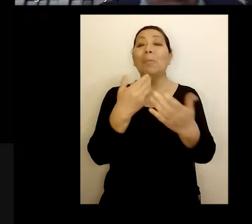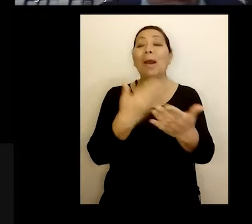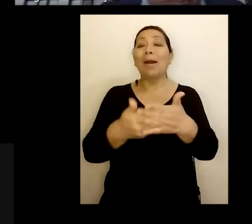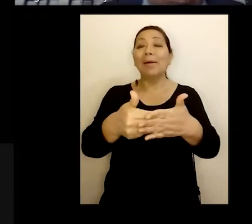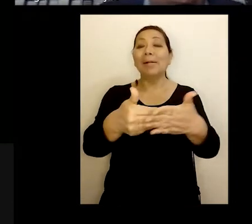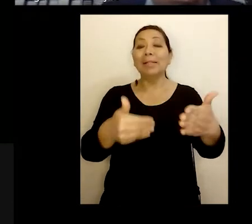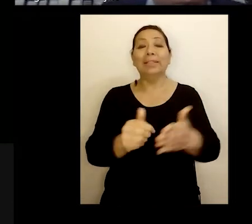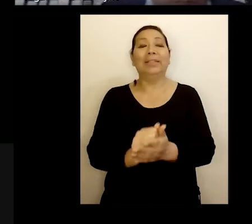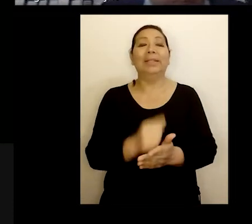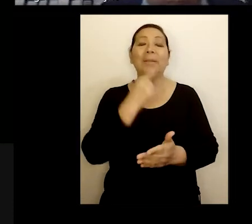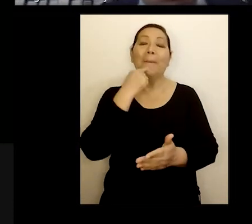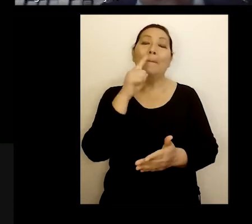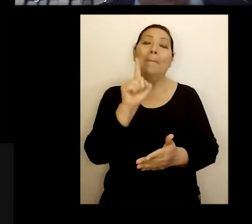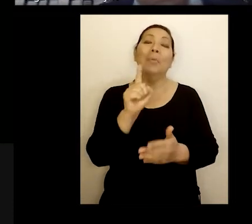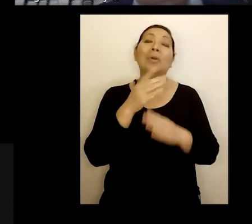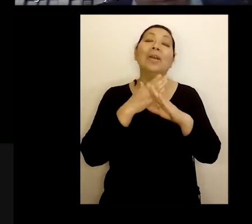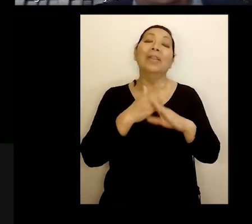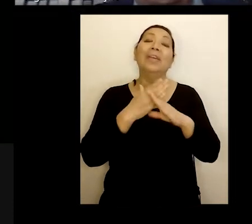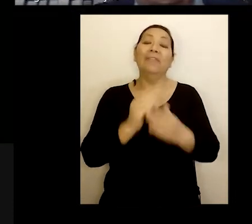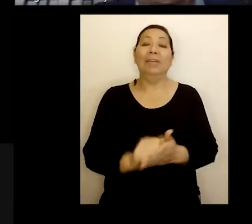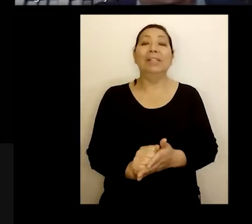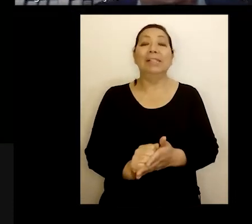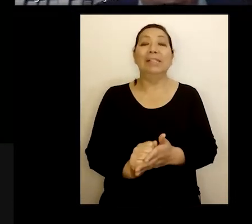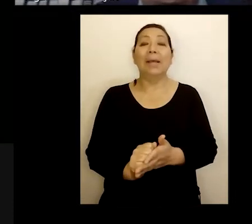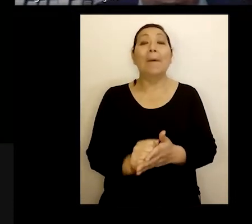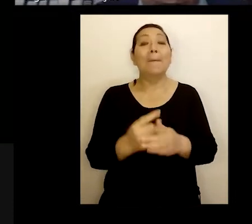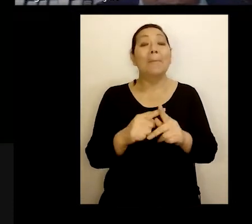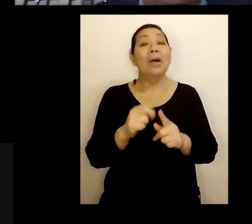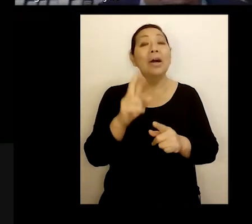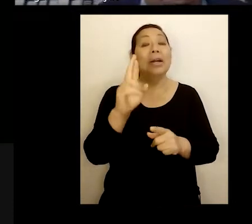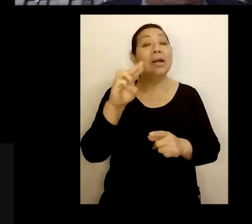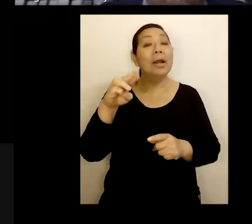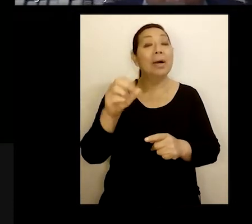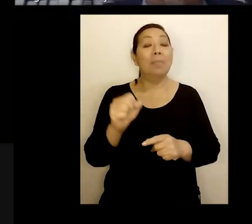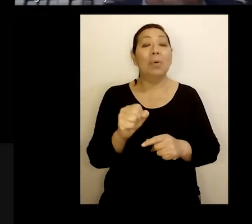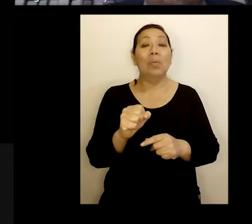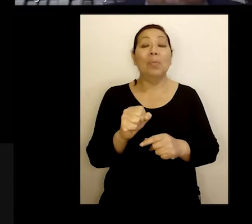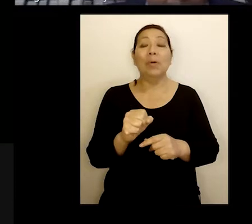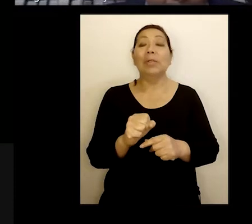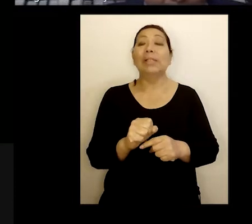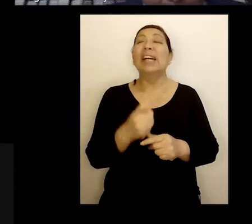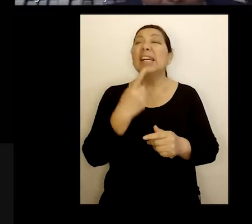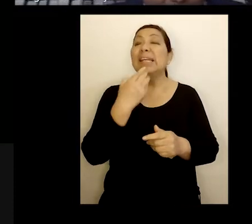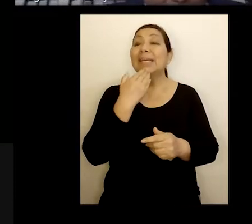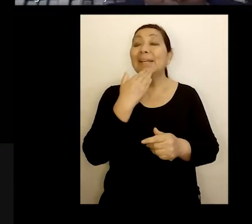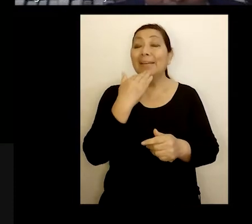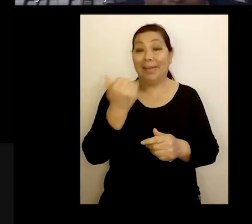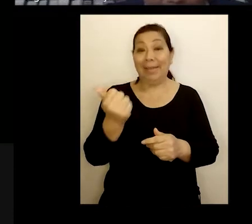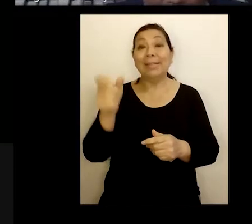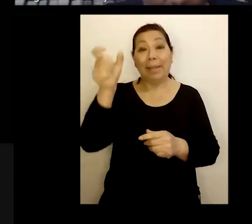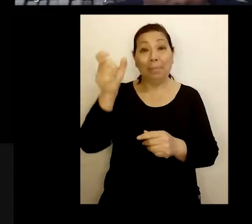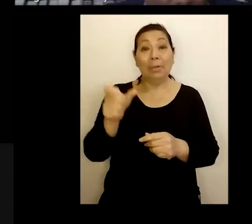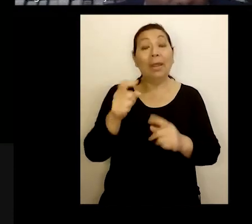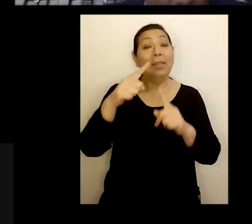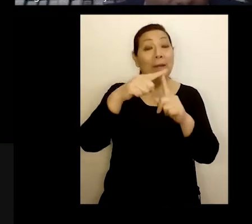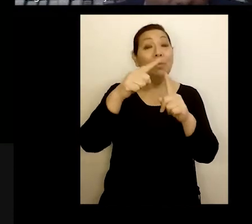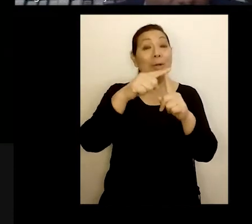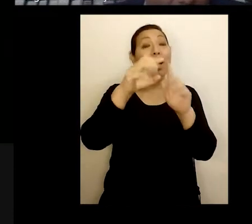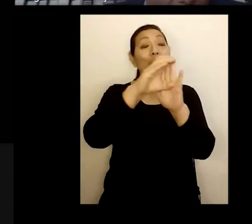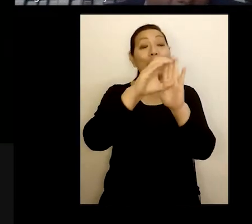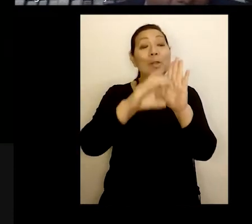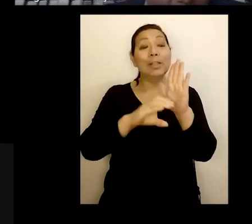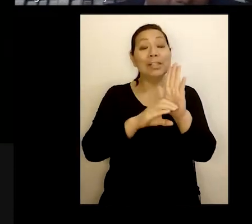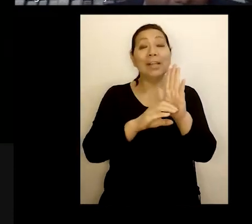previa deducida por la defensa de Walter Ramón Jave Guangal, que este Tribunal